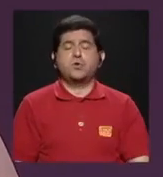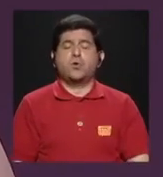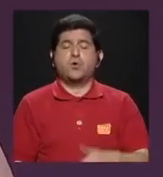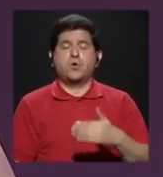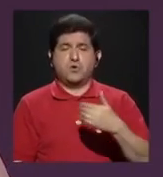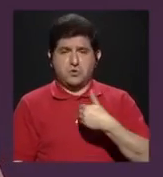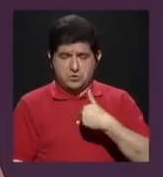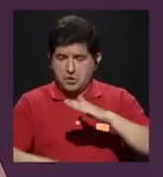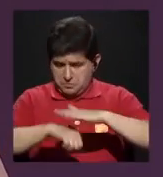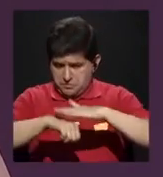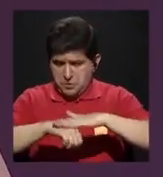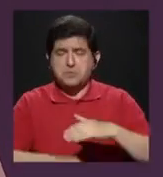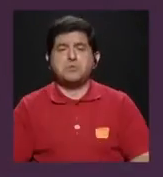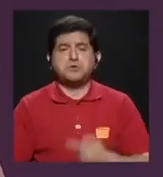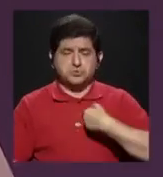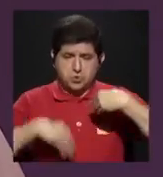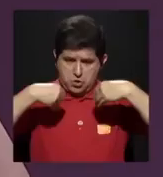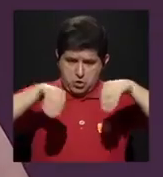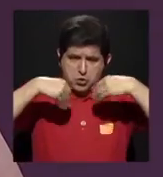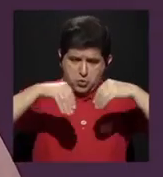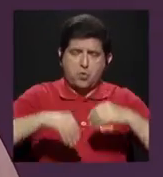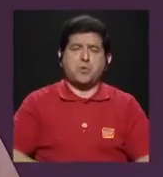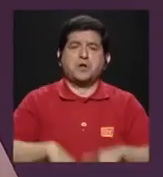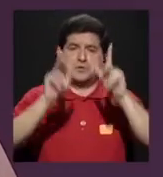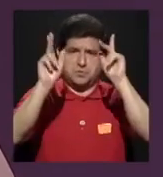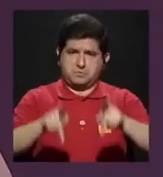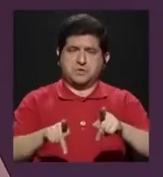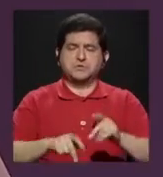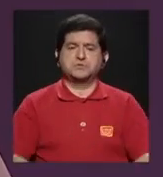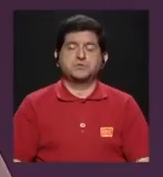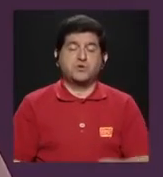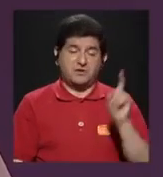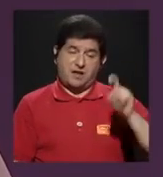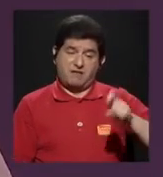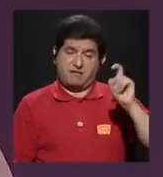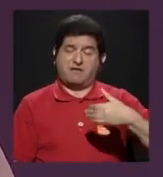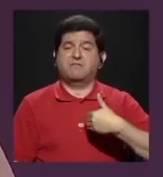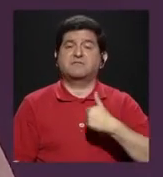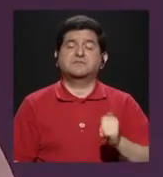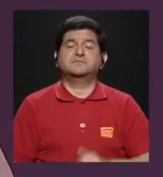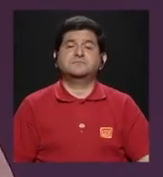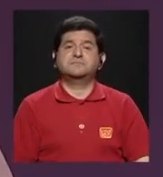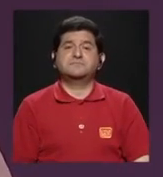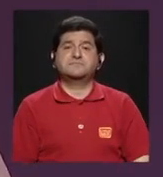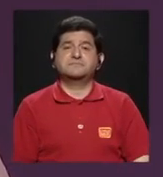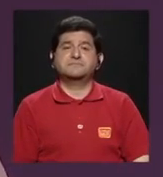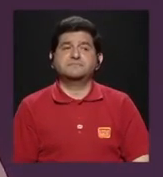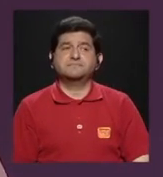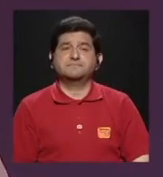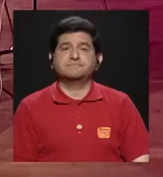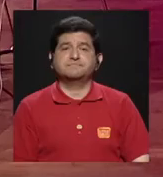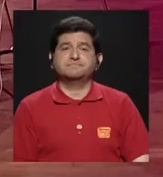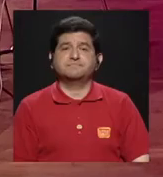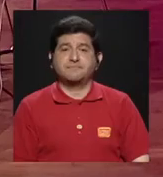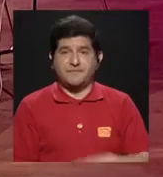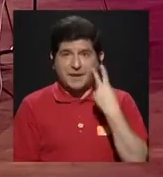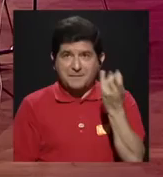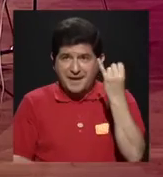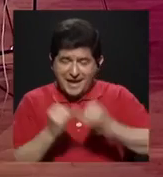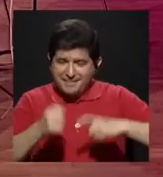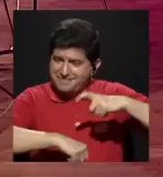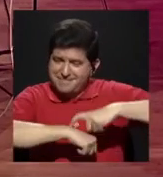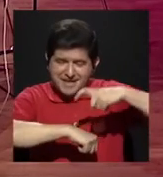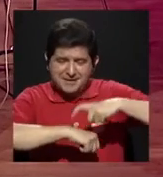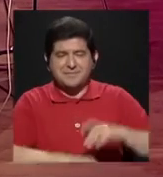molusquera y se las vengo a vender a la persona que lo necesita. Bueno, vea, se nos está acabando el